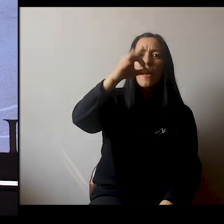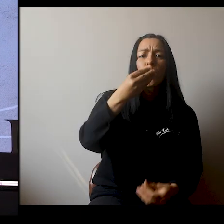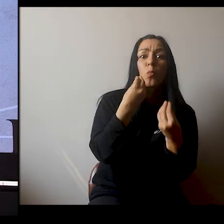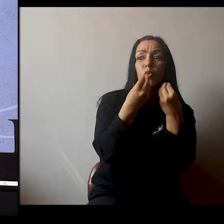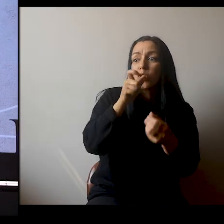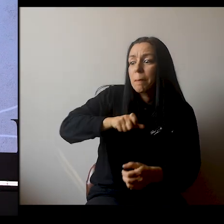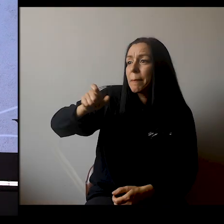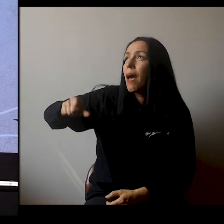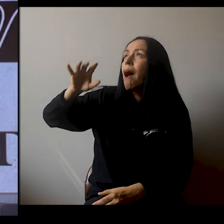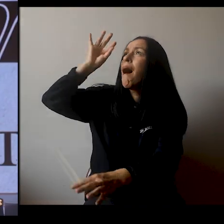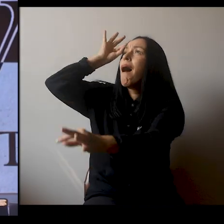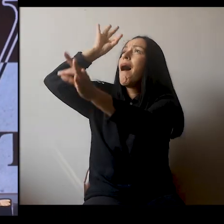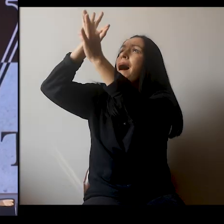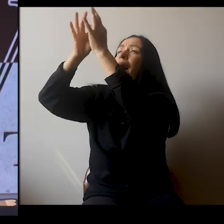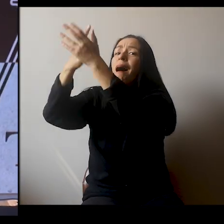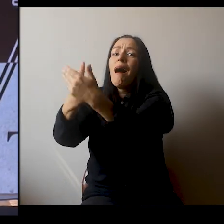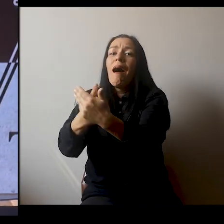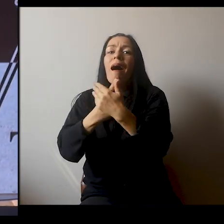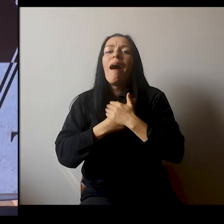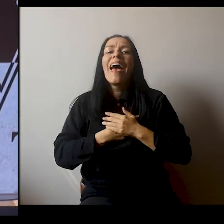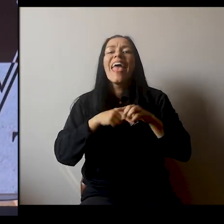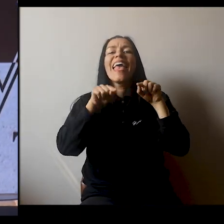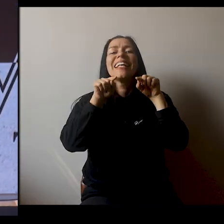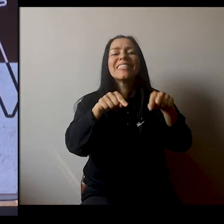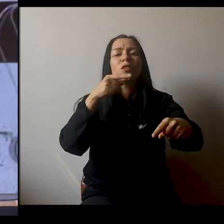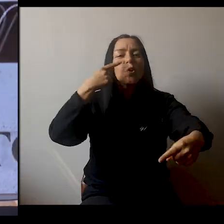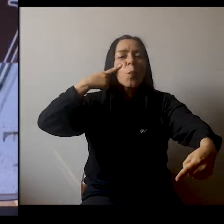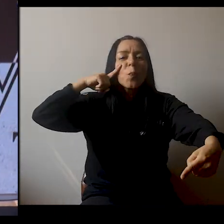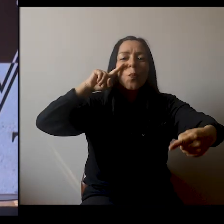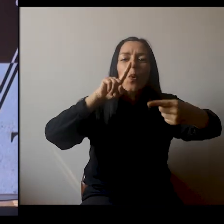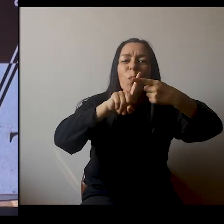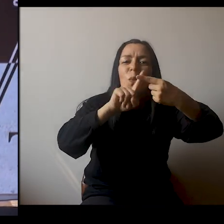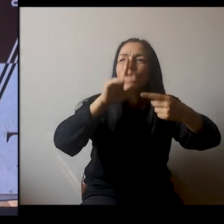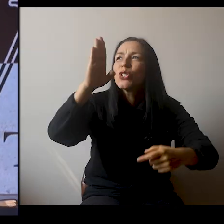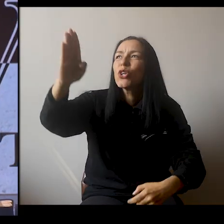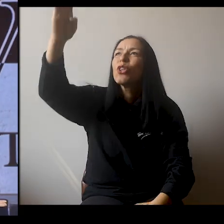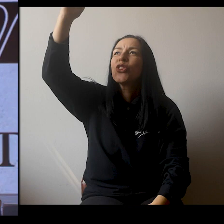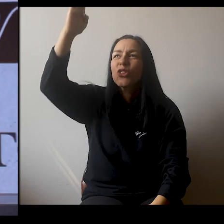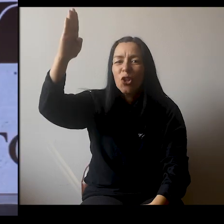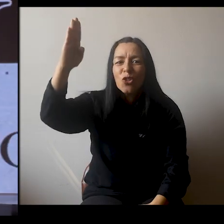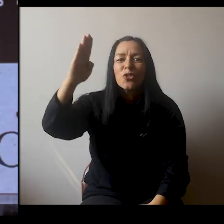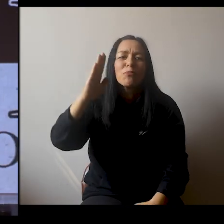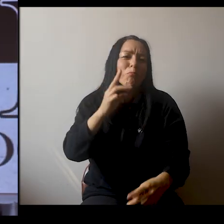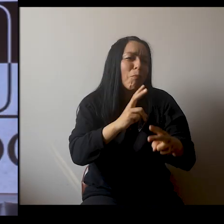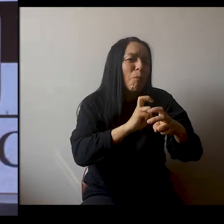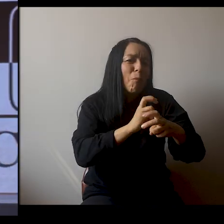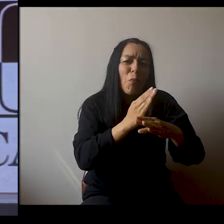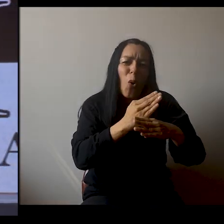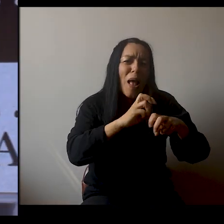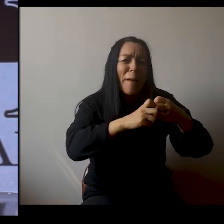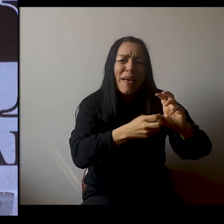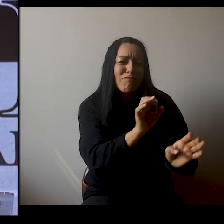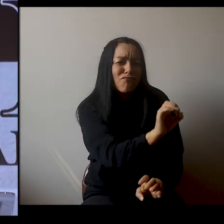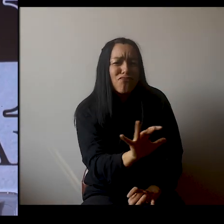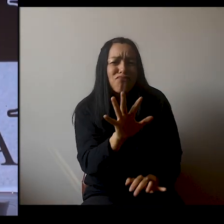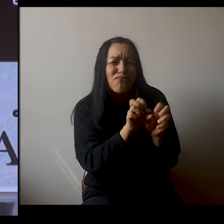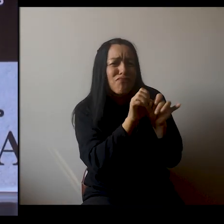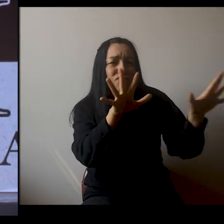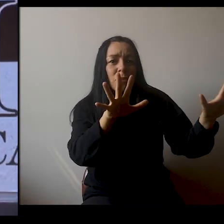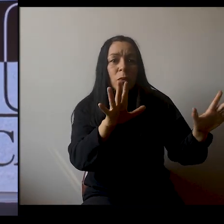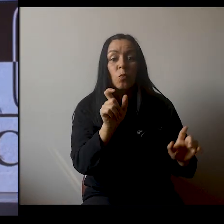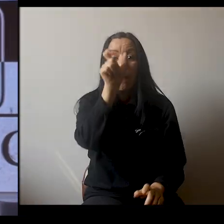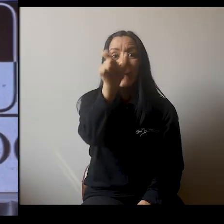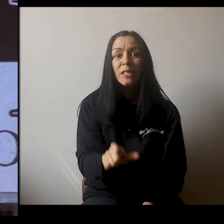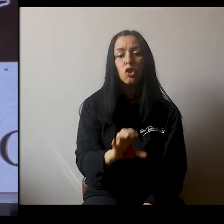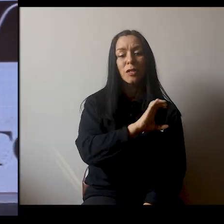Malta. Y muchos recibieron a Jesús. Y ese es el propósito de Dios con estas plagas. Que